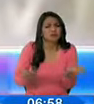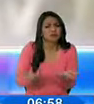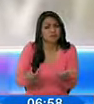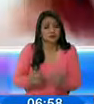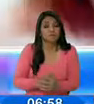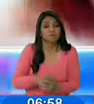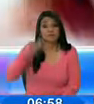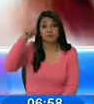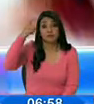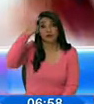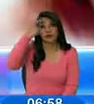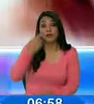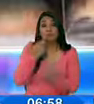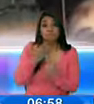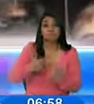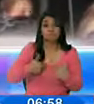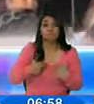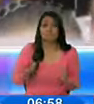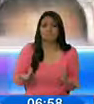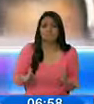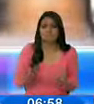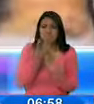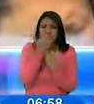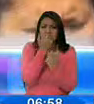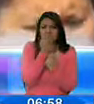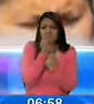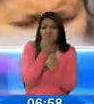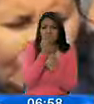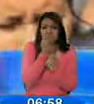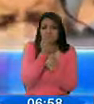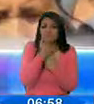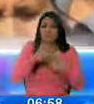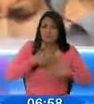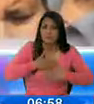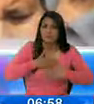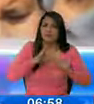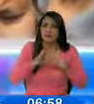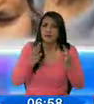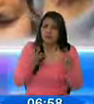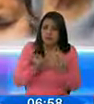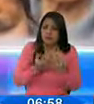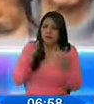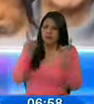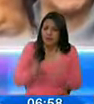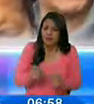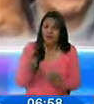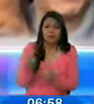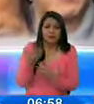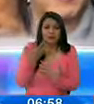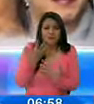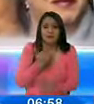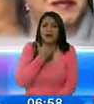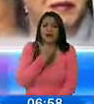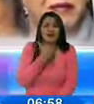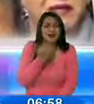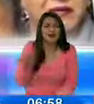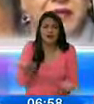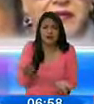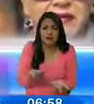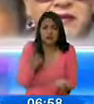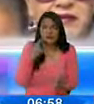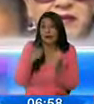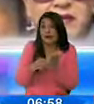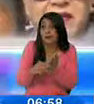del gobierno hay silencio. Pero nosotros queremos saber como familia la verdad. Queremos saber algo. Más que sea, o sea, saber